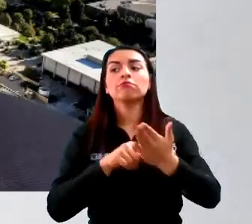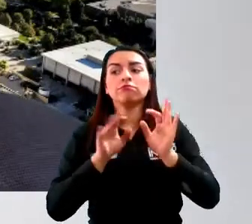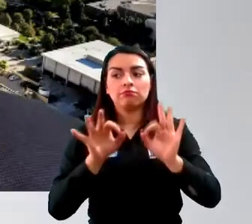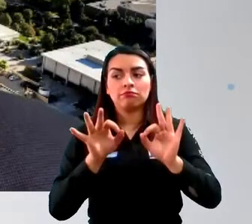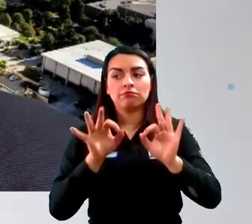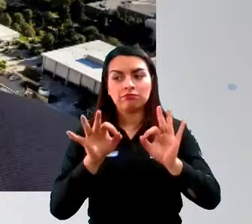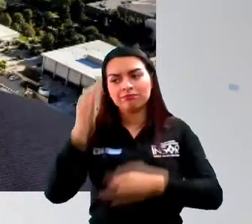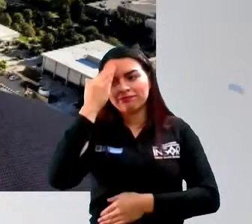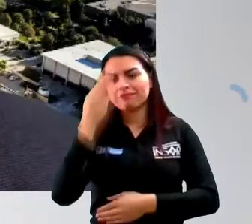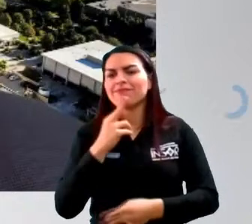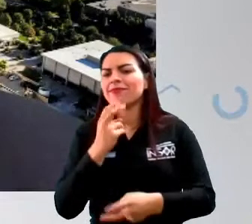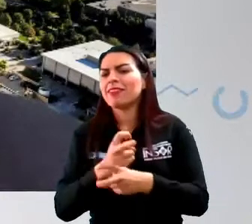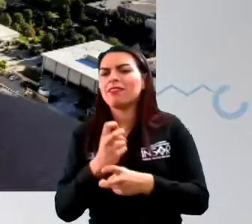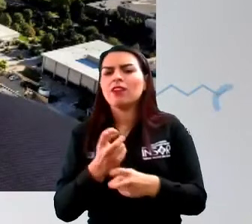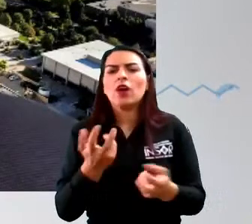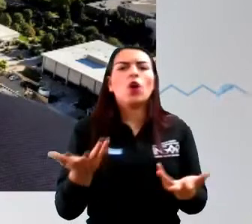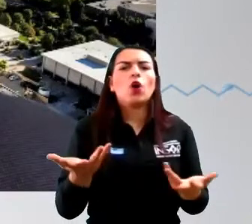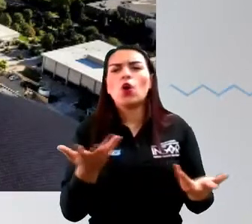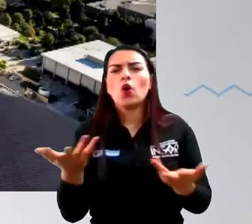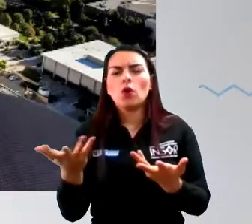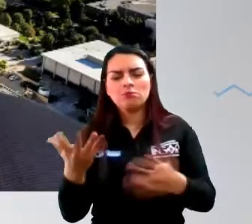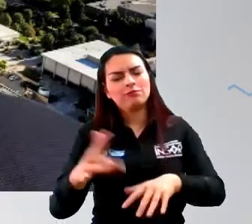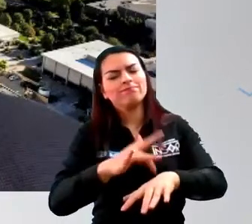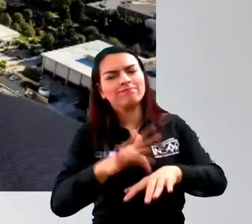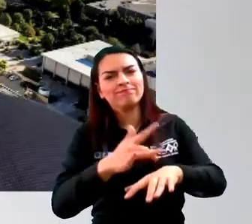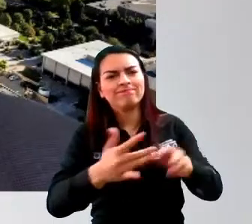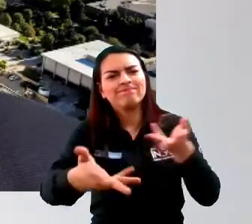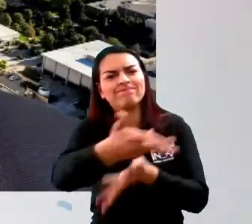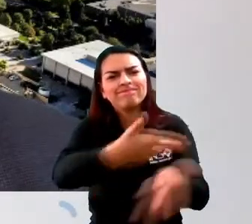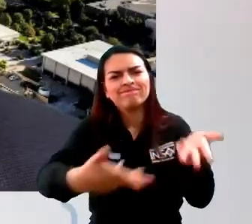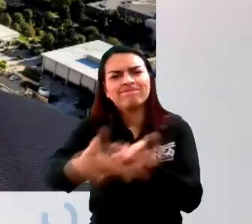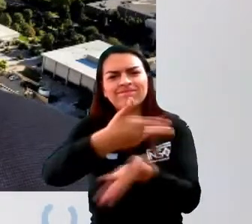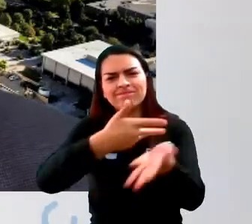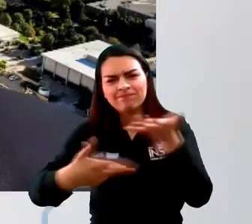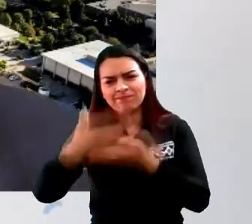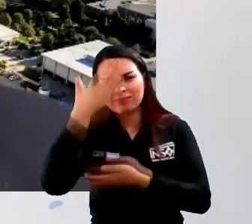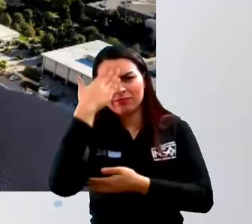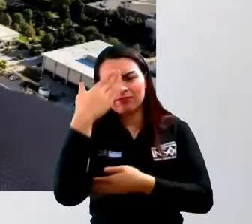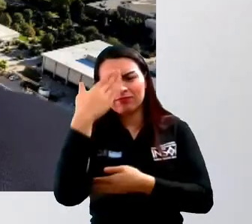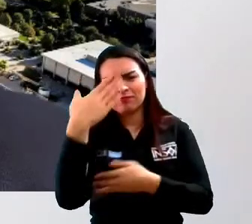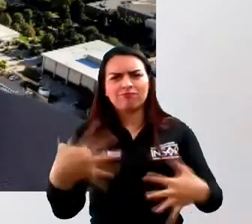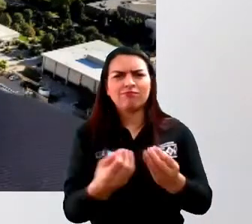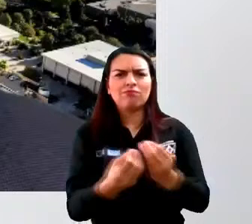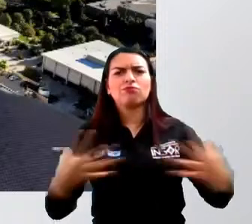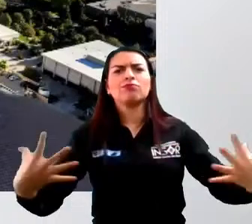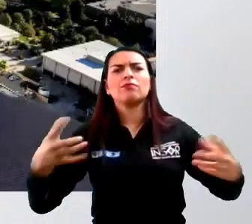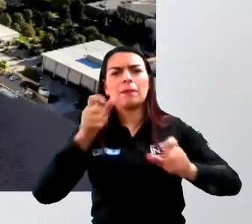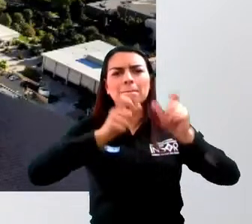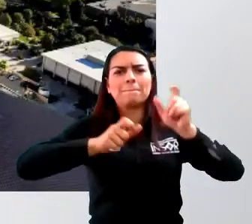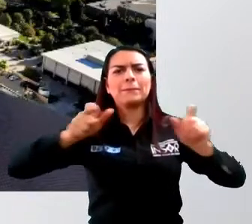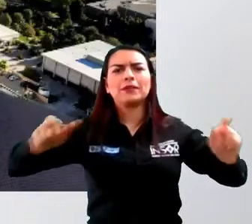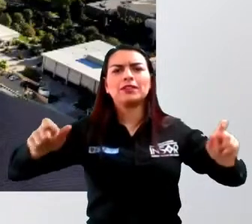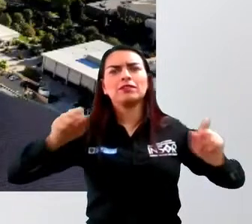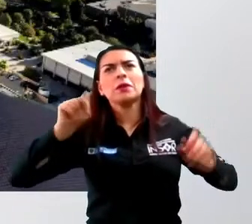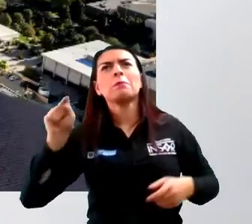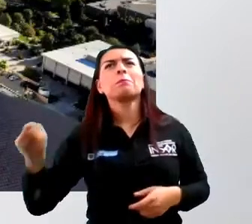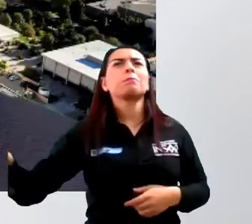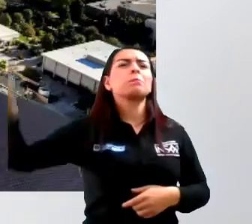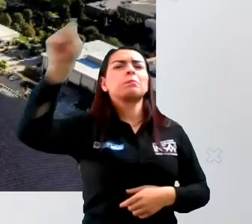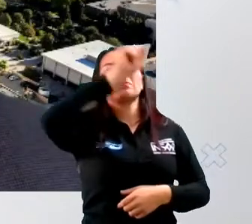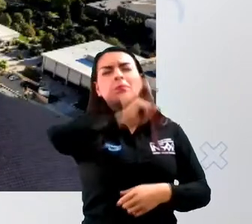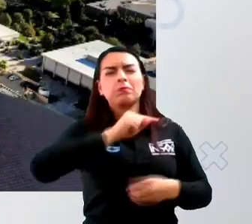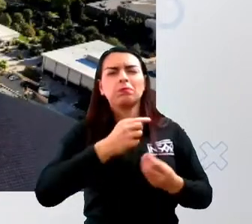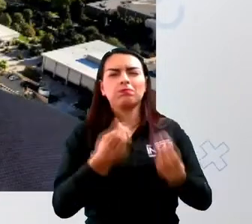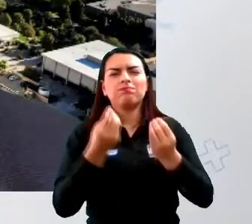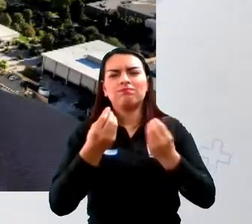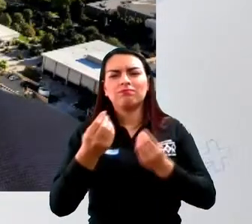crear interacción con 100 de personas a través de muchas universidades, a